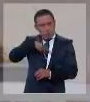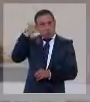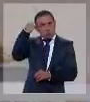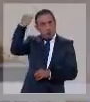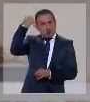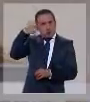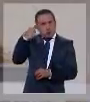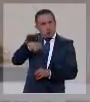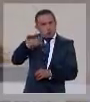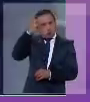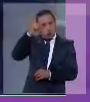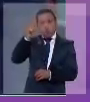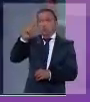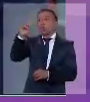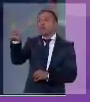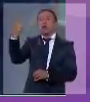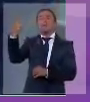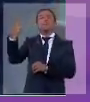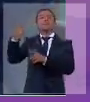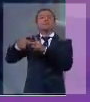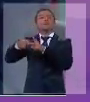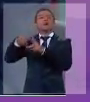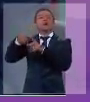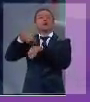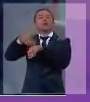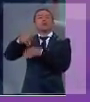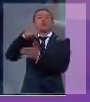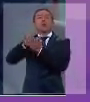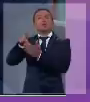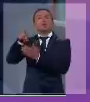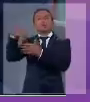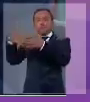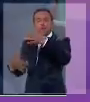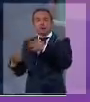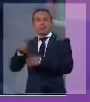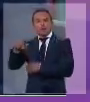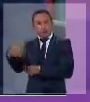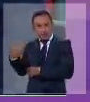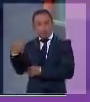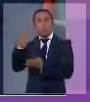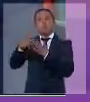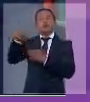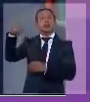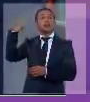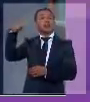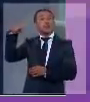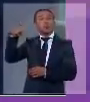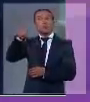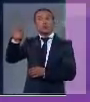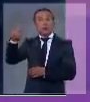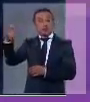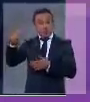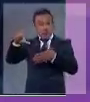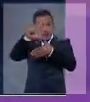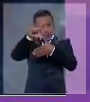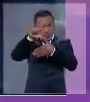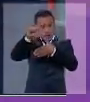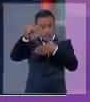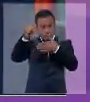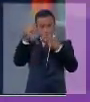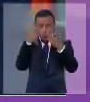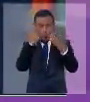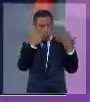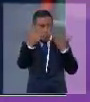en el 113, no por agraviar, pero la de Querétaro ocupa el 146 en la escala latinoamericana. ¿Qué va a hacer con la